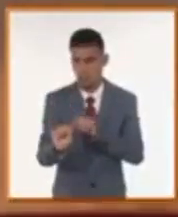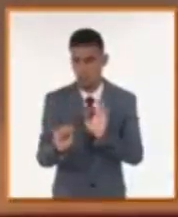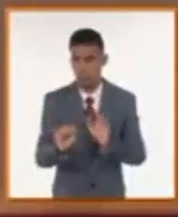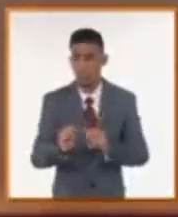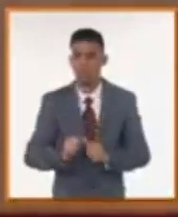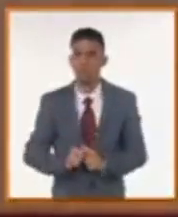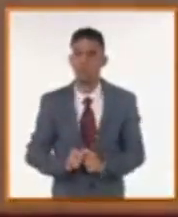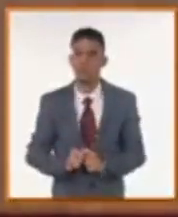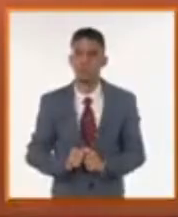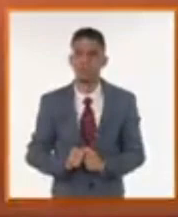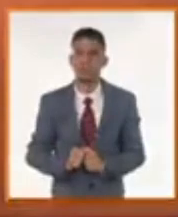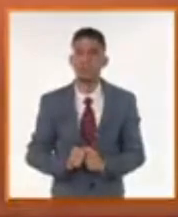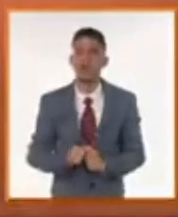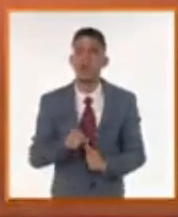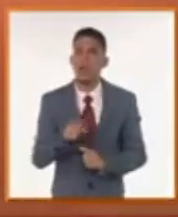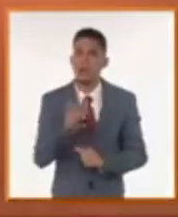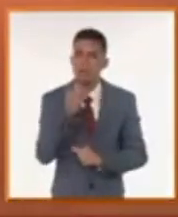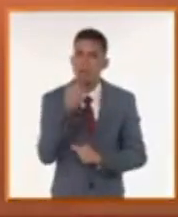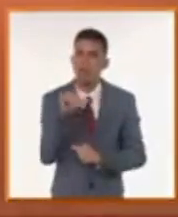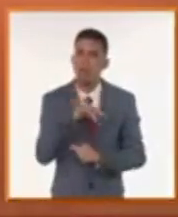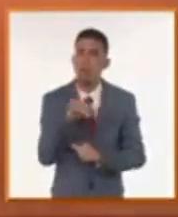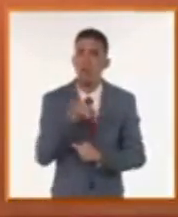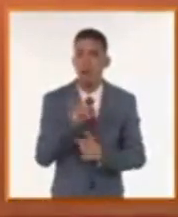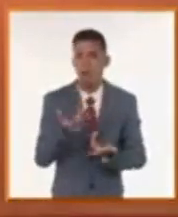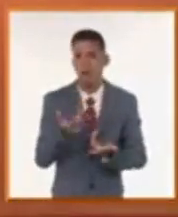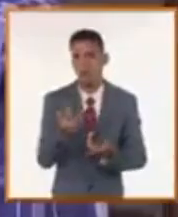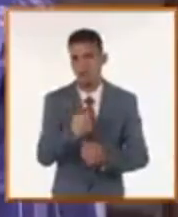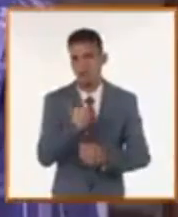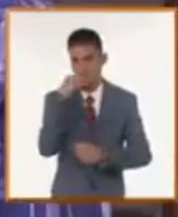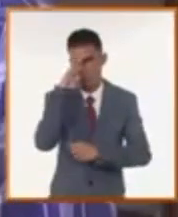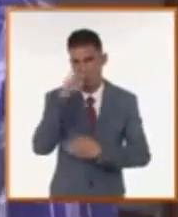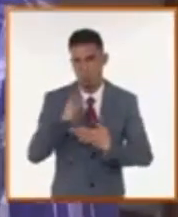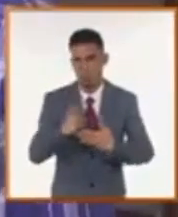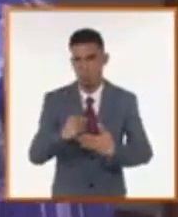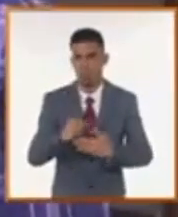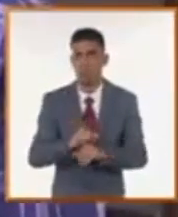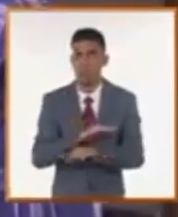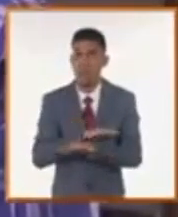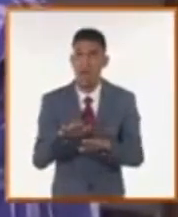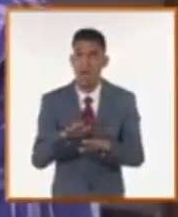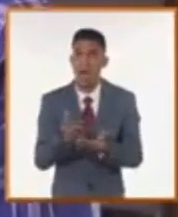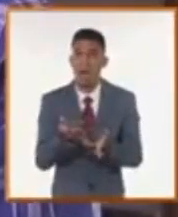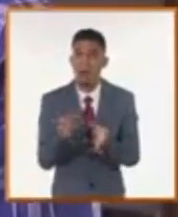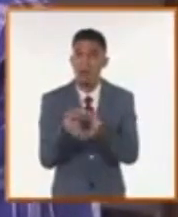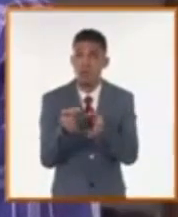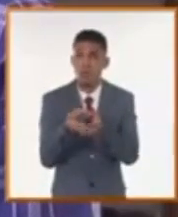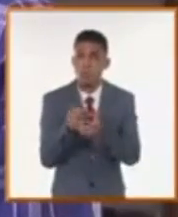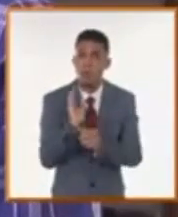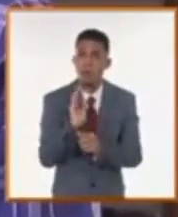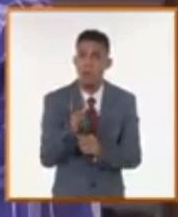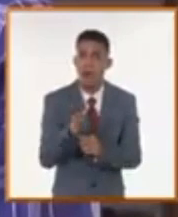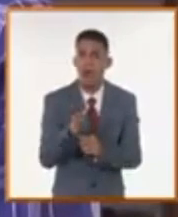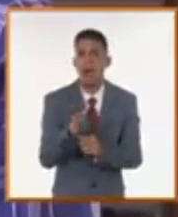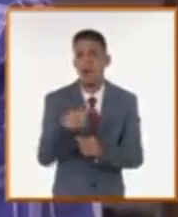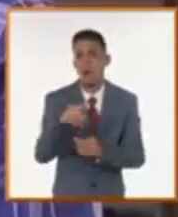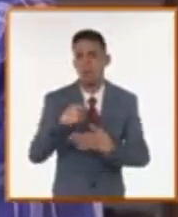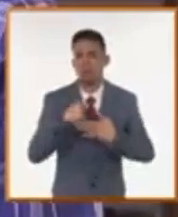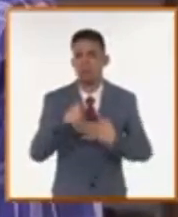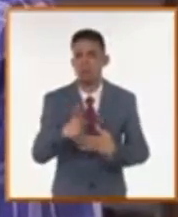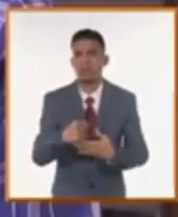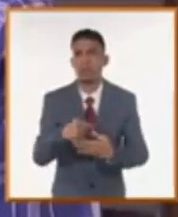Namibia quedaban al alcance de nuestros medios. Ya estaba en marcha la construcción del aeropuerto de